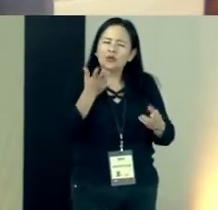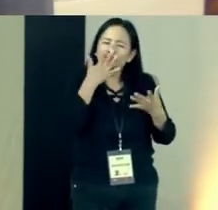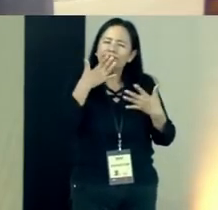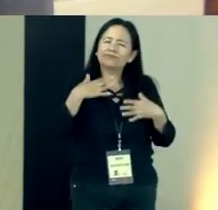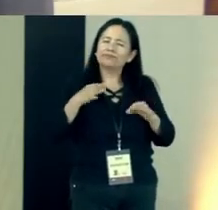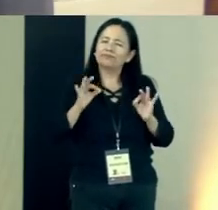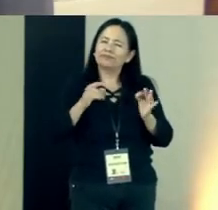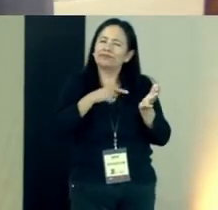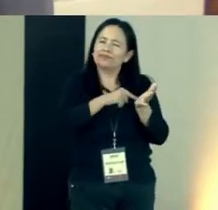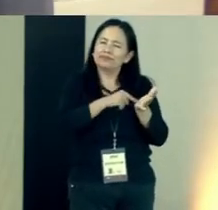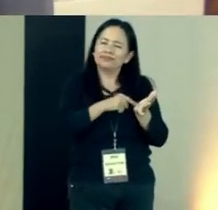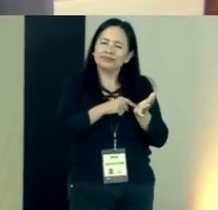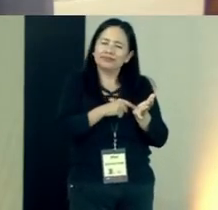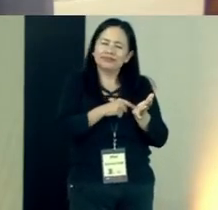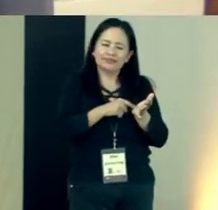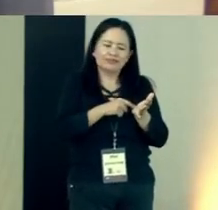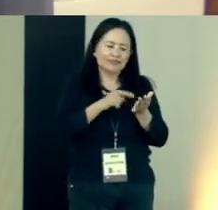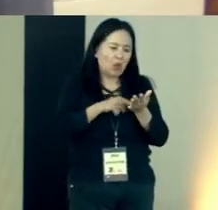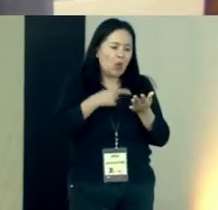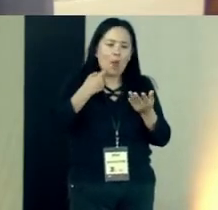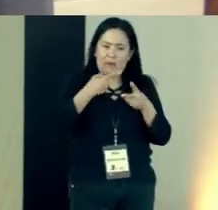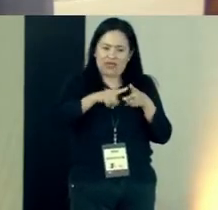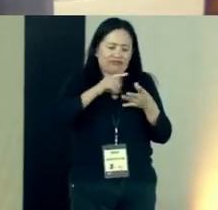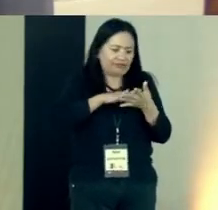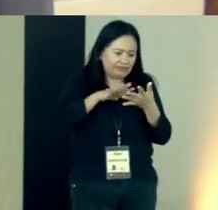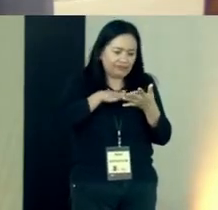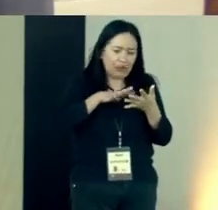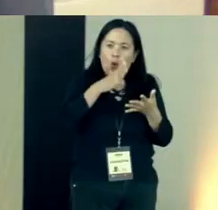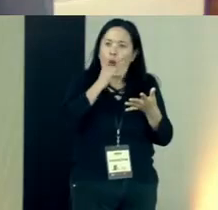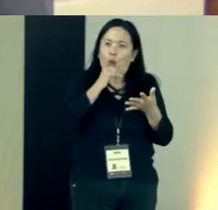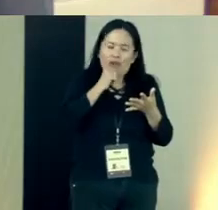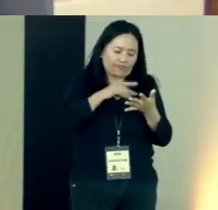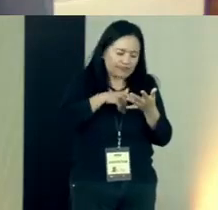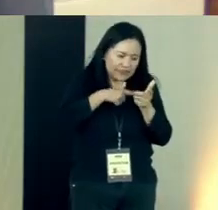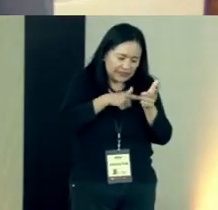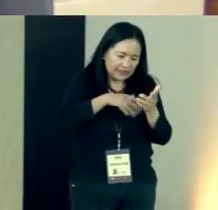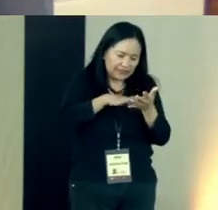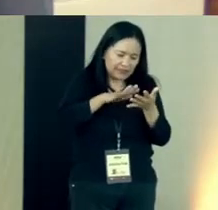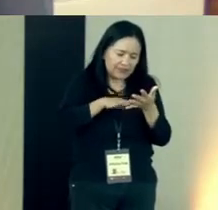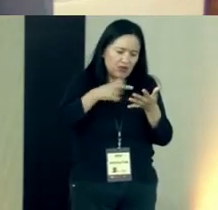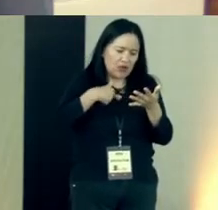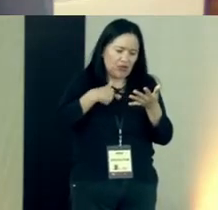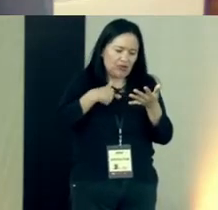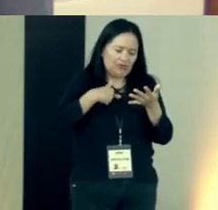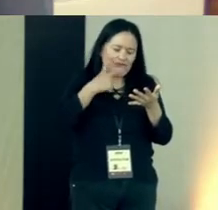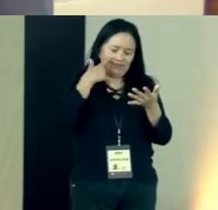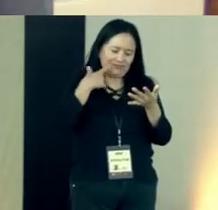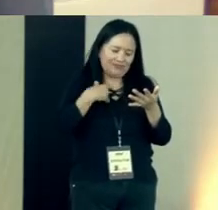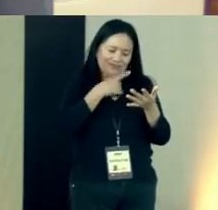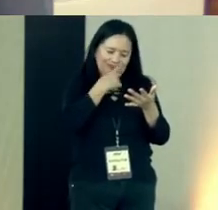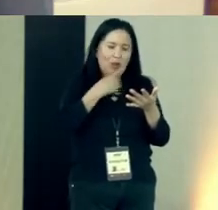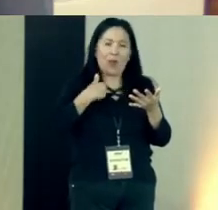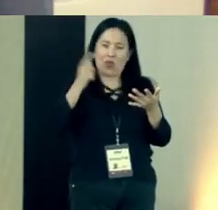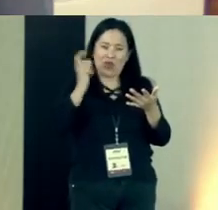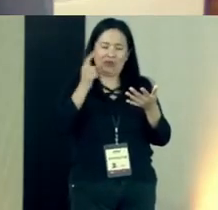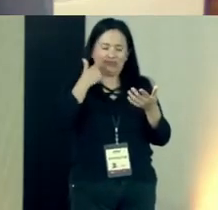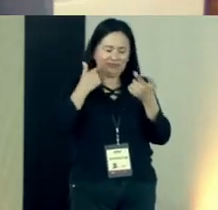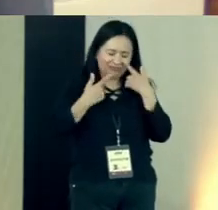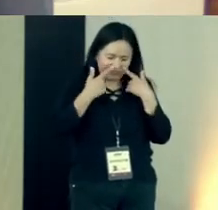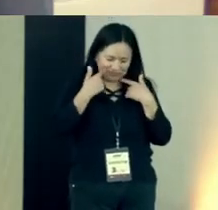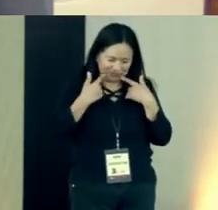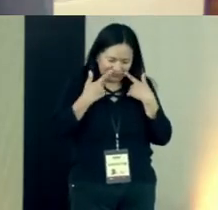Ustedes uno no puede parar, ¿no? O sea, yo le decía a Paula que hasta lloré nada más de recordar cuando empecé a leer, el